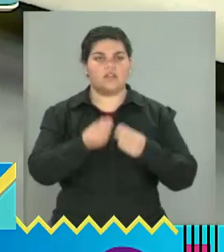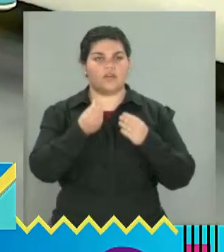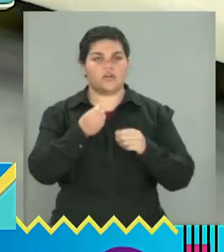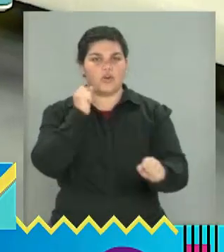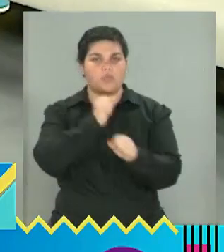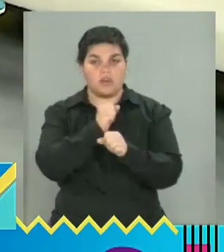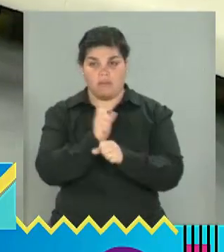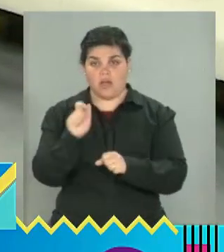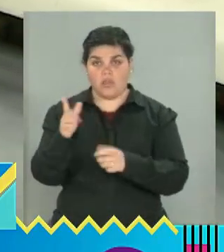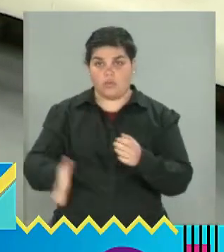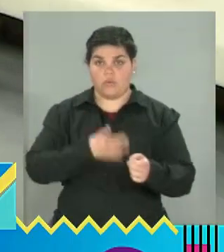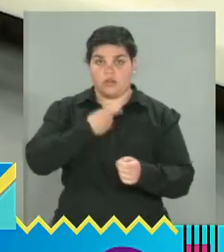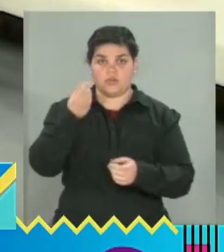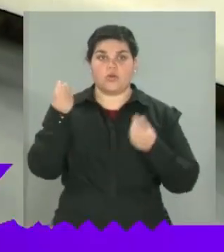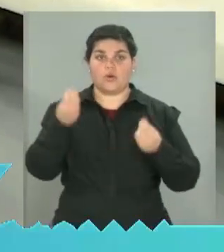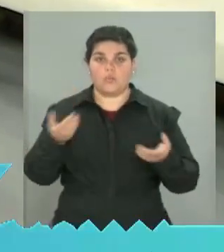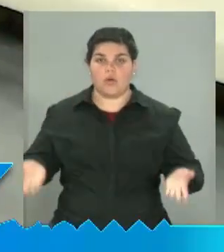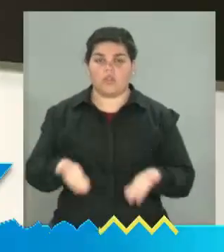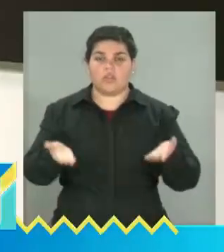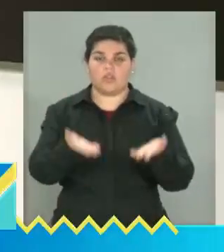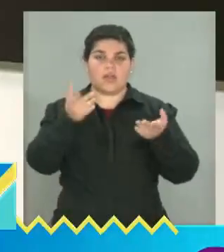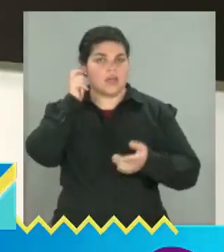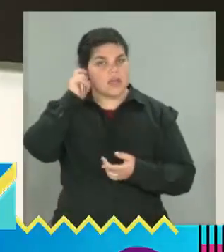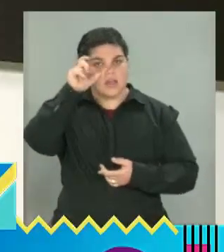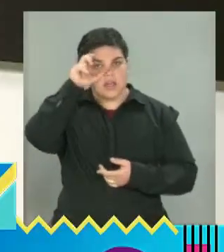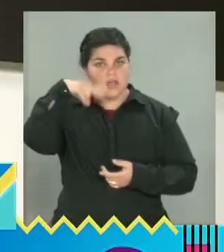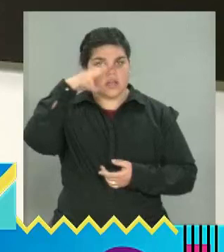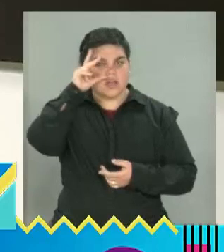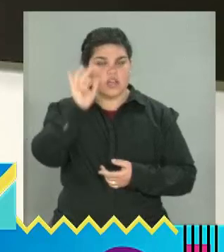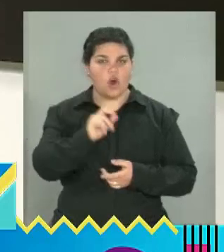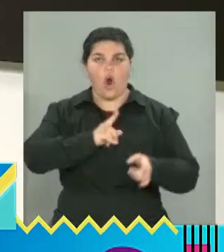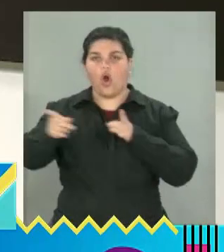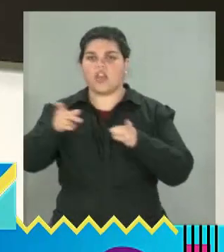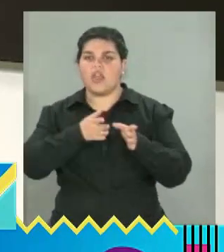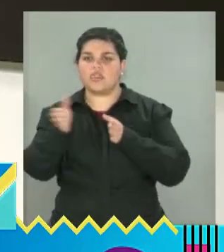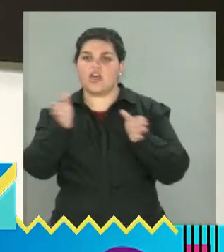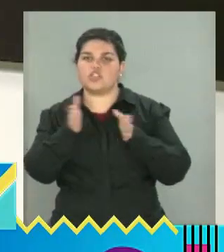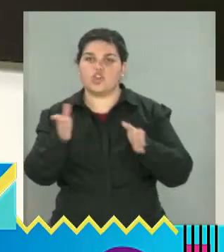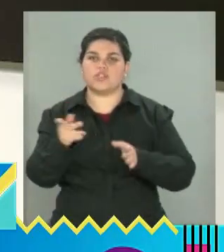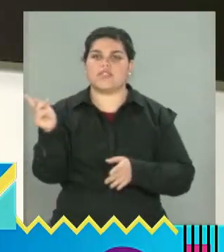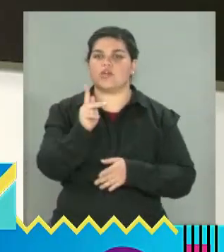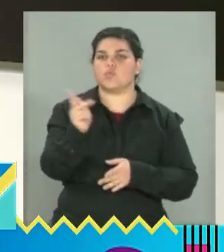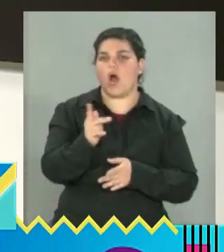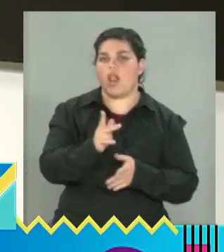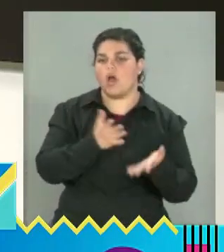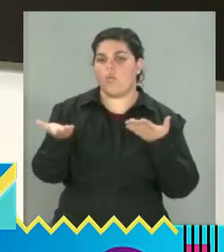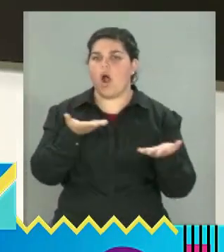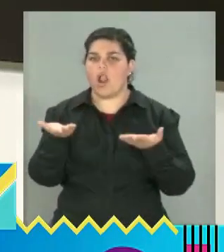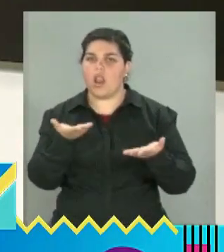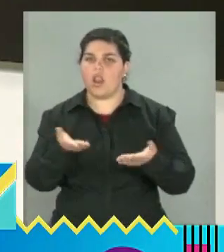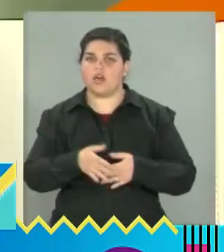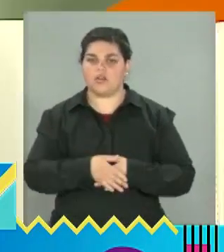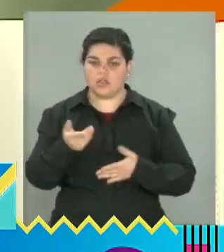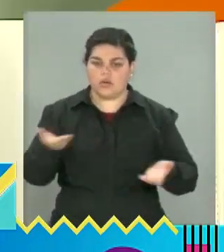derechos justamente a la identidad de género, a la orientación sexual? ¿Hay resistencia por parte de los adultos a promocionar este tipo de derechos?